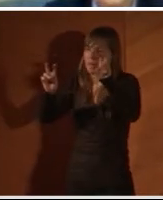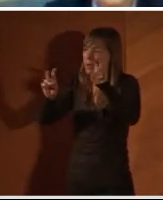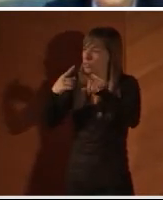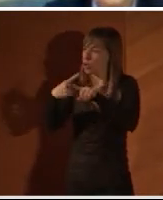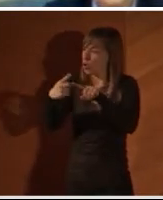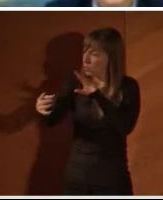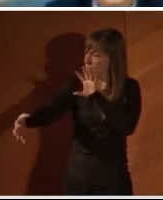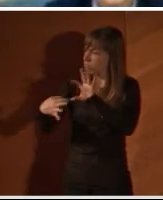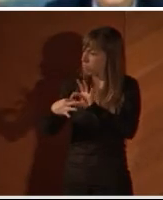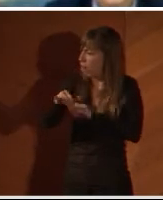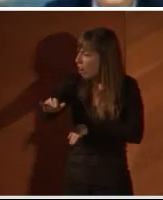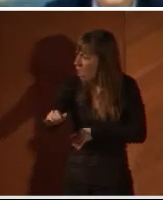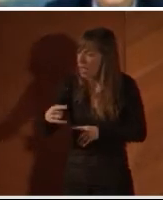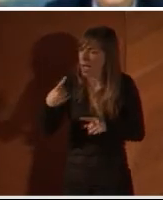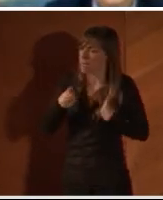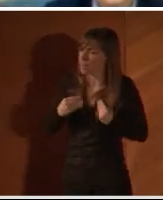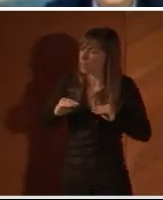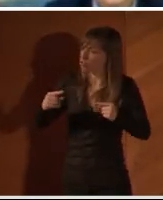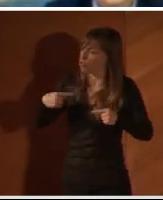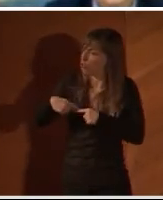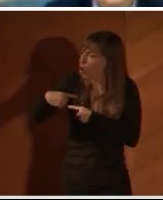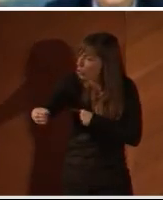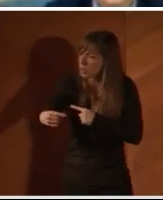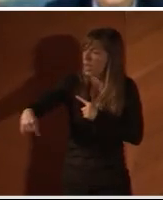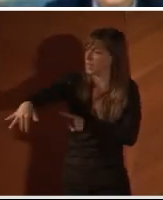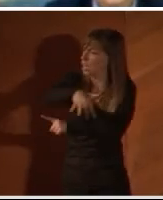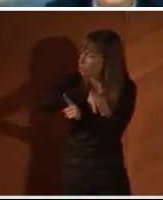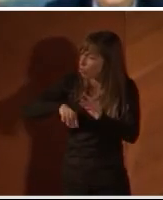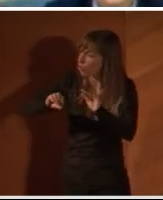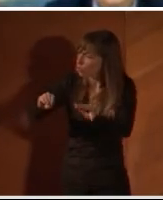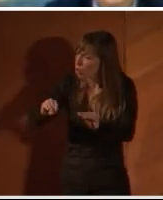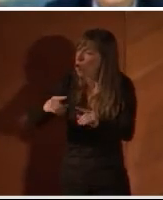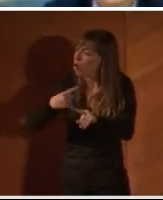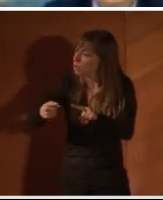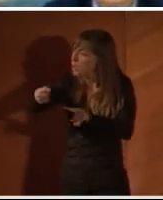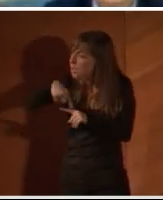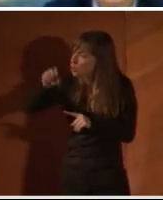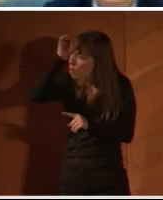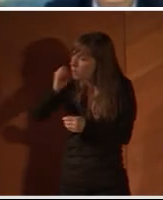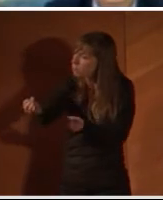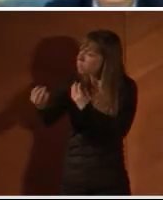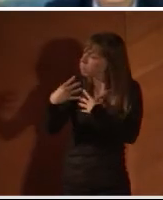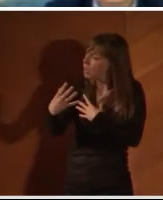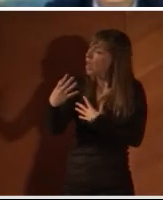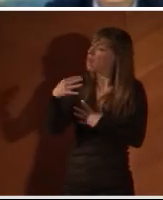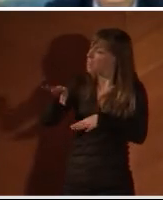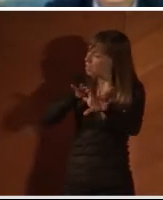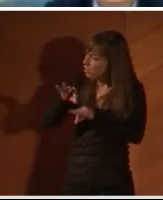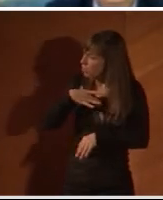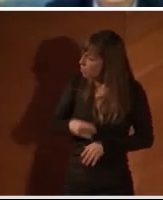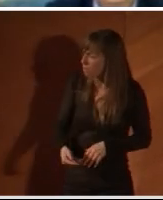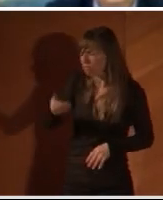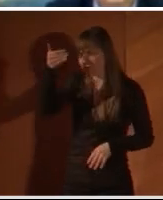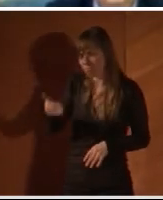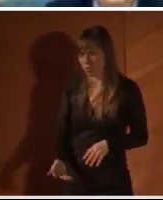directamente en su vida cotidiana y de su entorno más cercano, es importantísimo. Y en Benalmádena